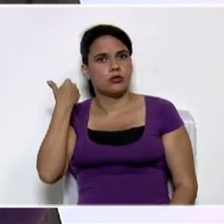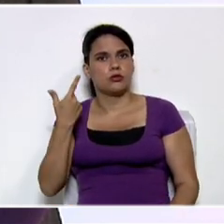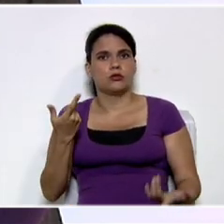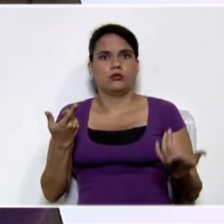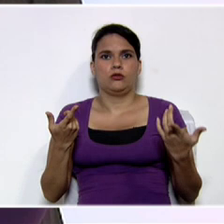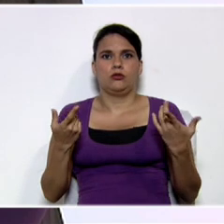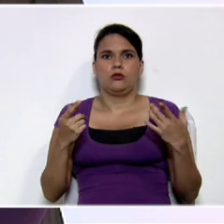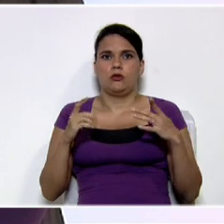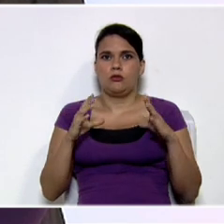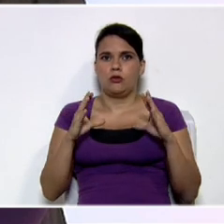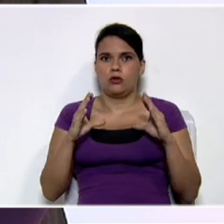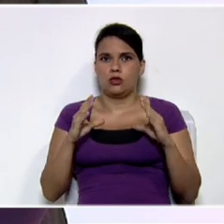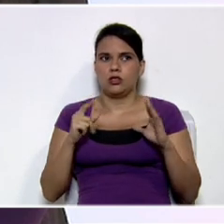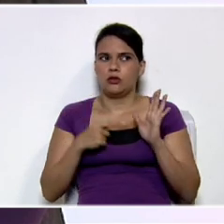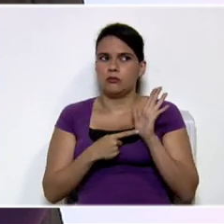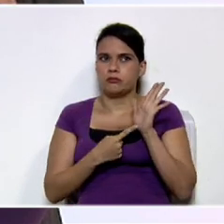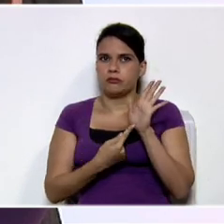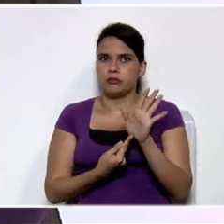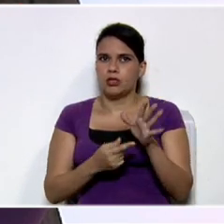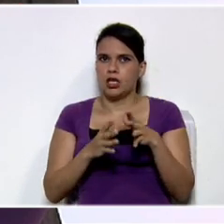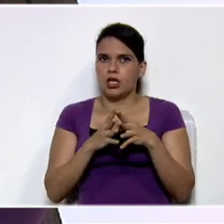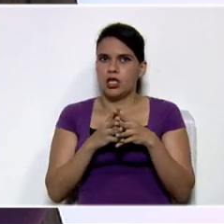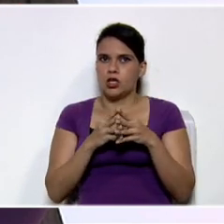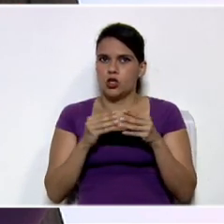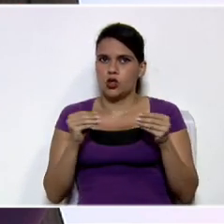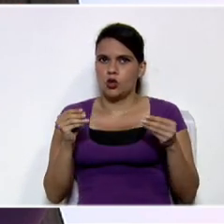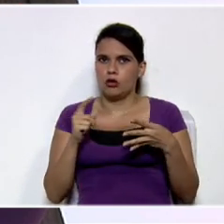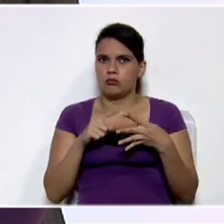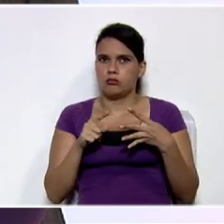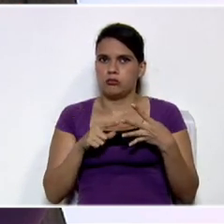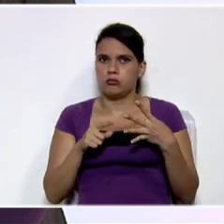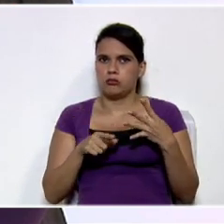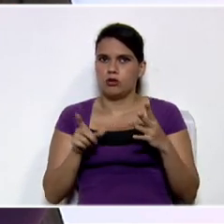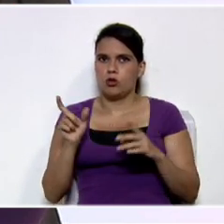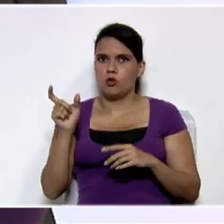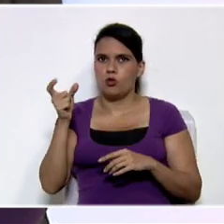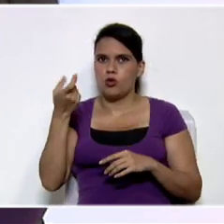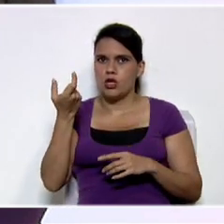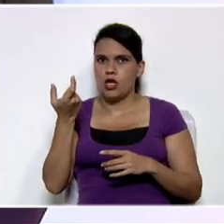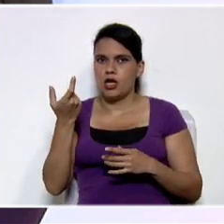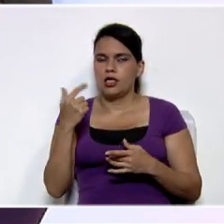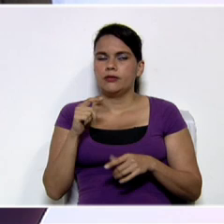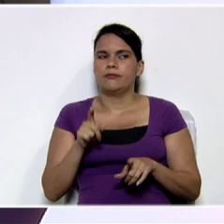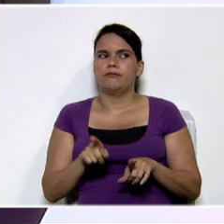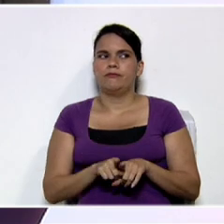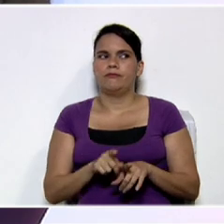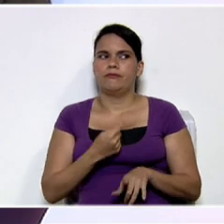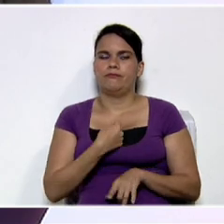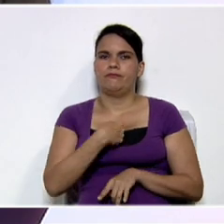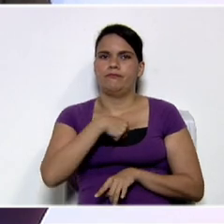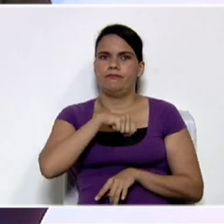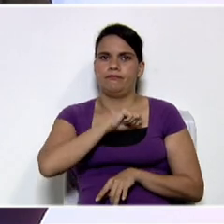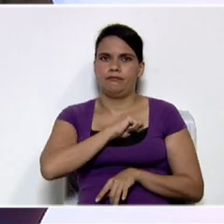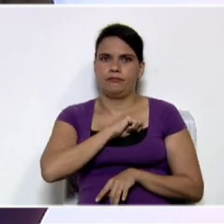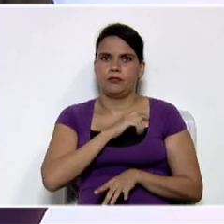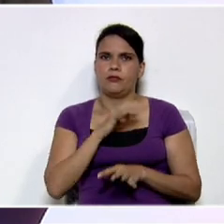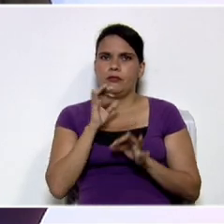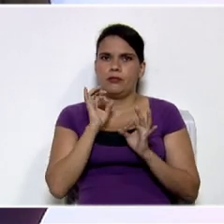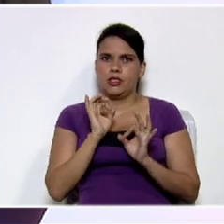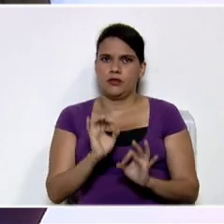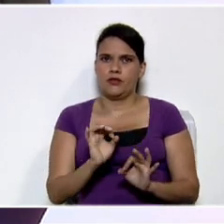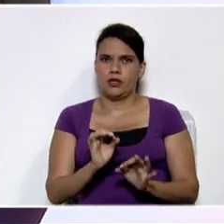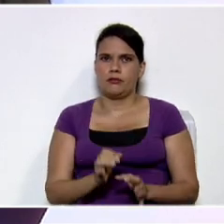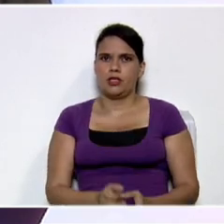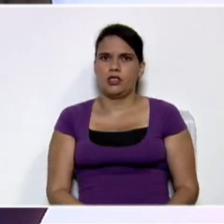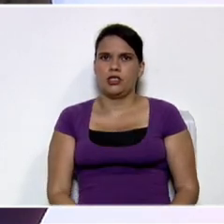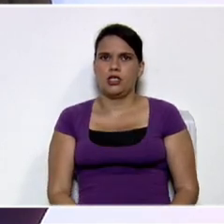estar teniendo presente que todas estas Guyanas fueron colonias del Imperio Británico y específicamente de